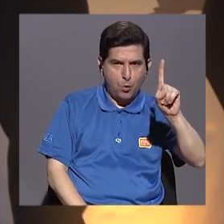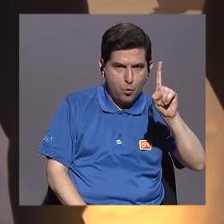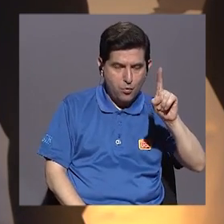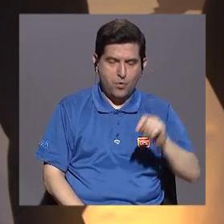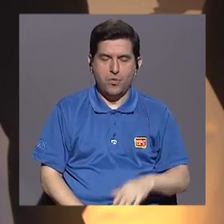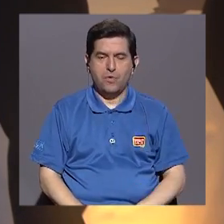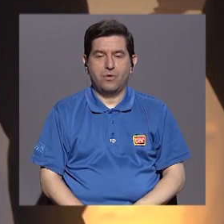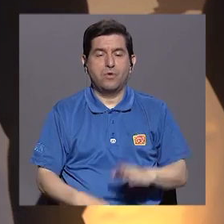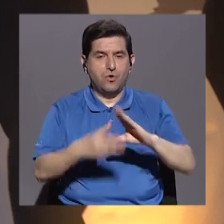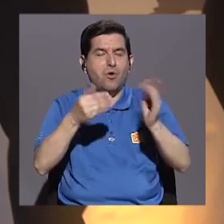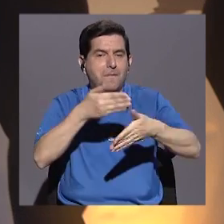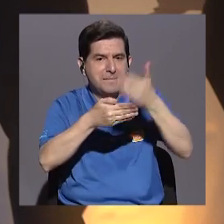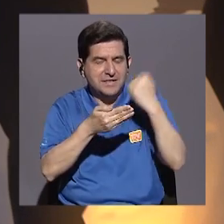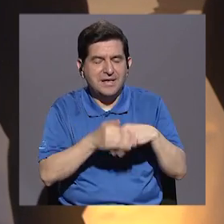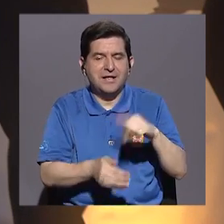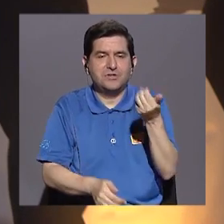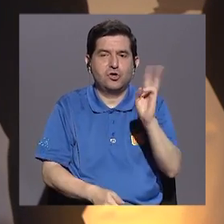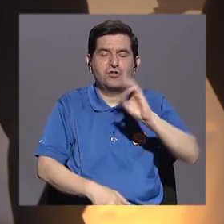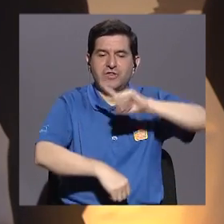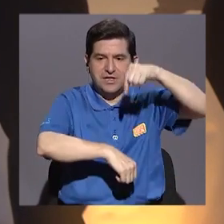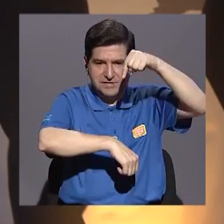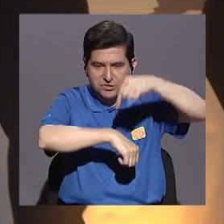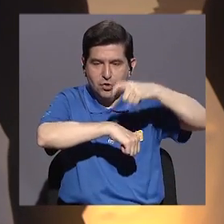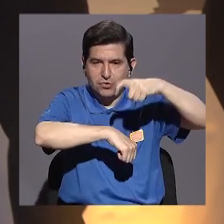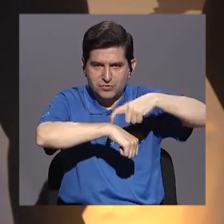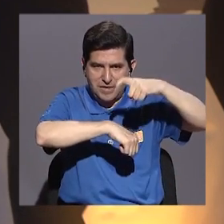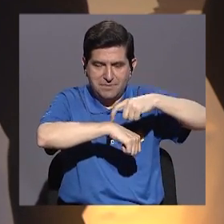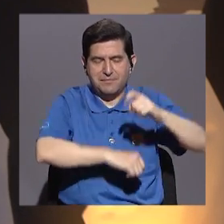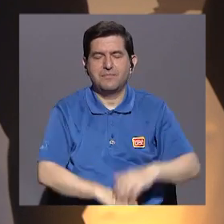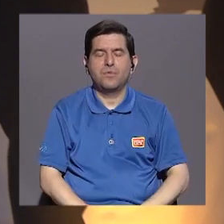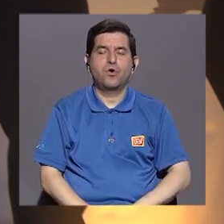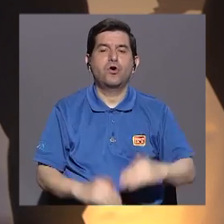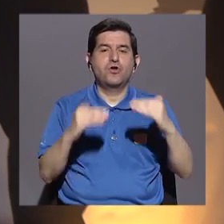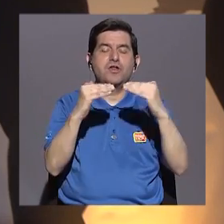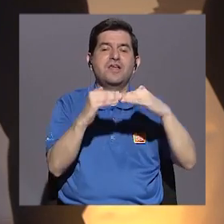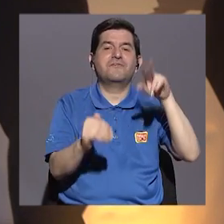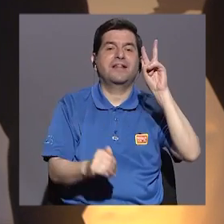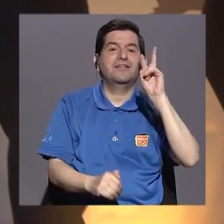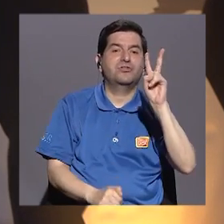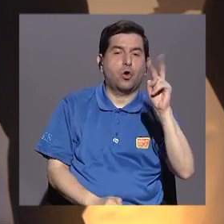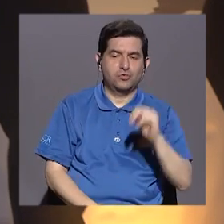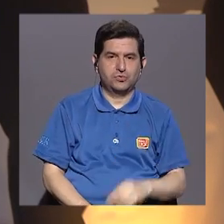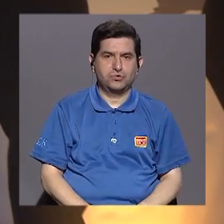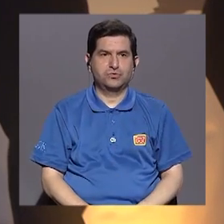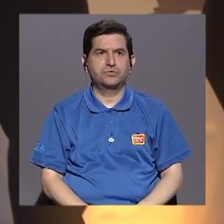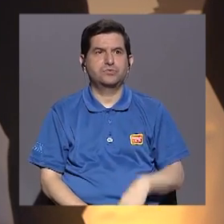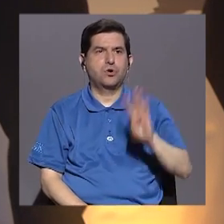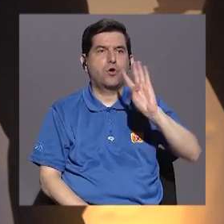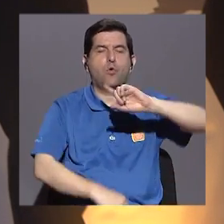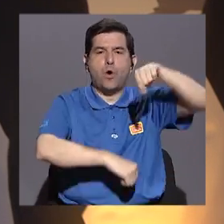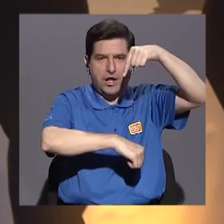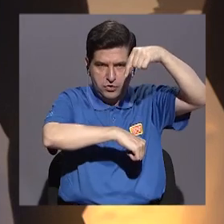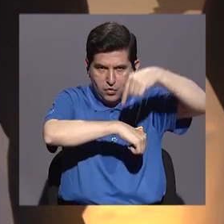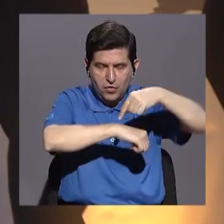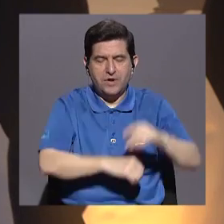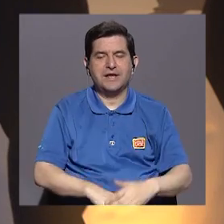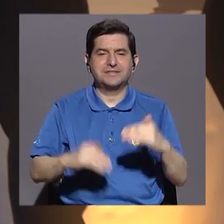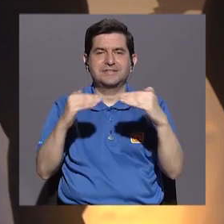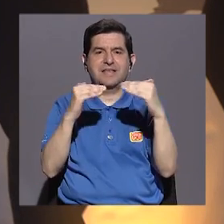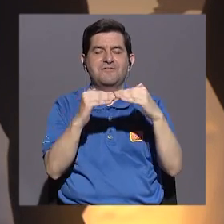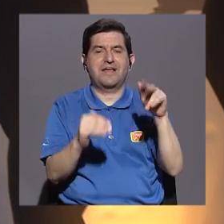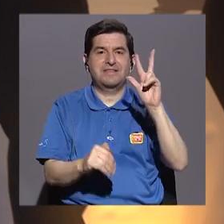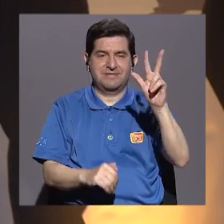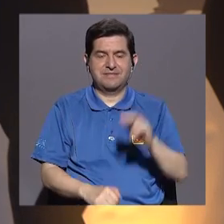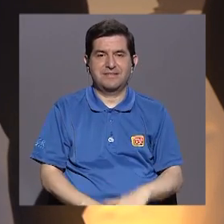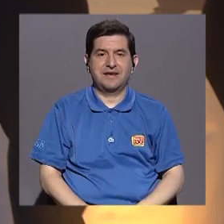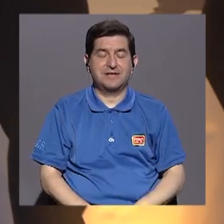ese es el que estamos comentando entre mente 16 horas de tiempo el nivel 2 estamos hablando de unas 4 horas y el